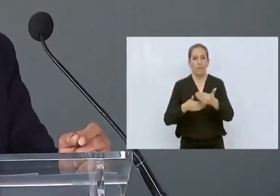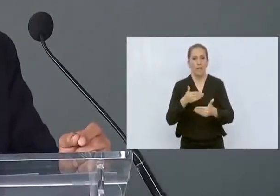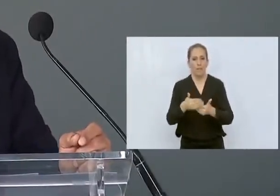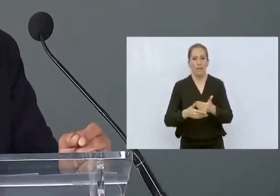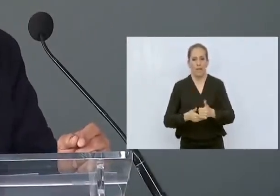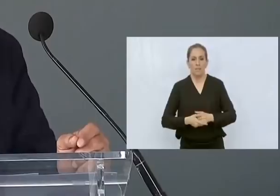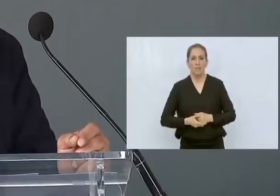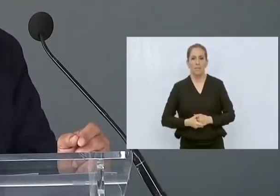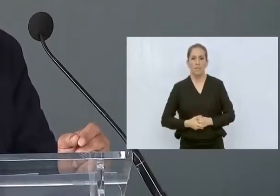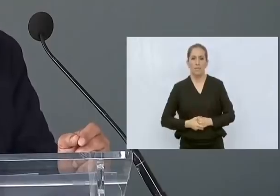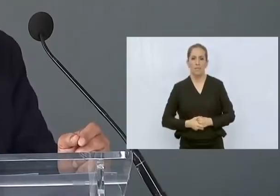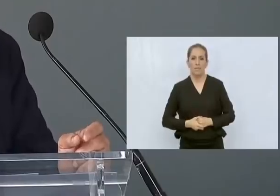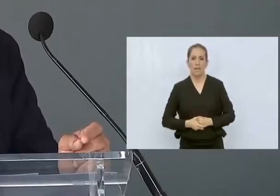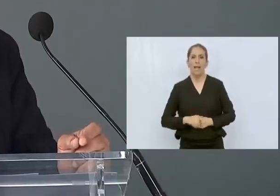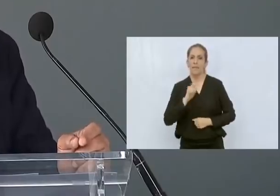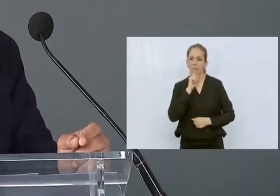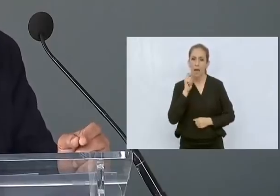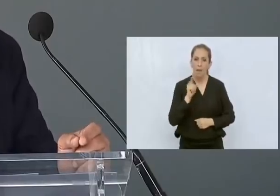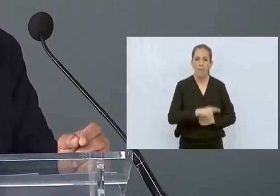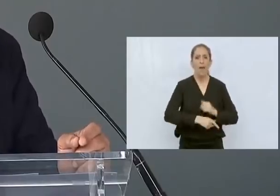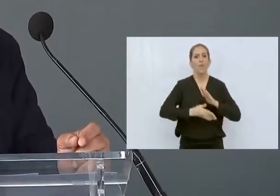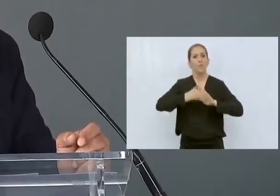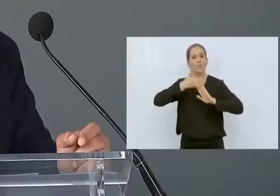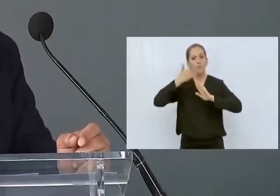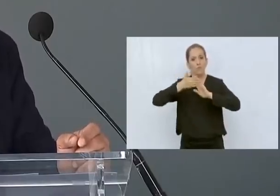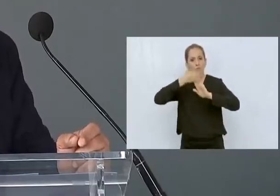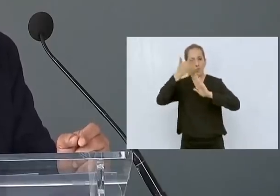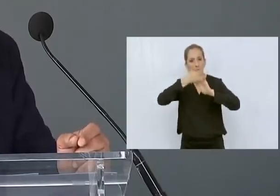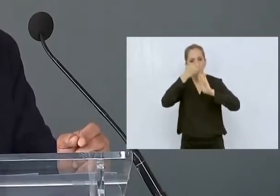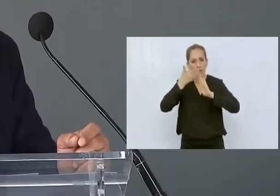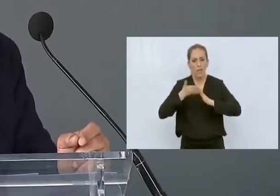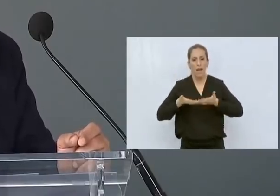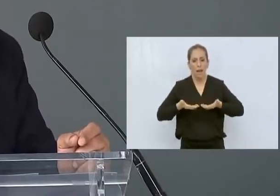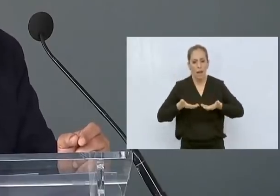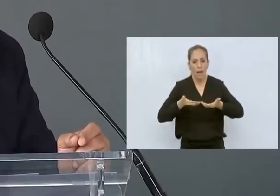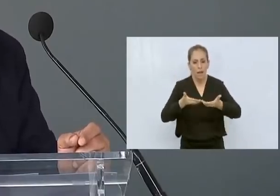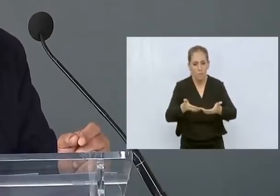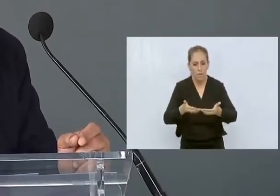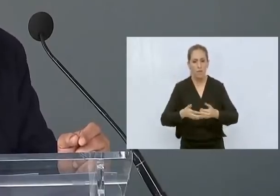la construcción del Trenhesive, en la construcción del Tren Maya,